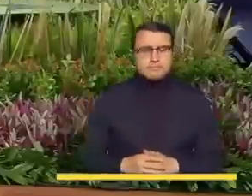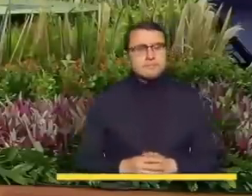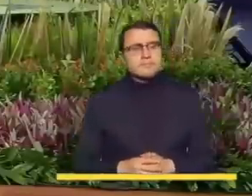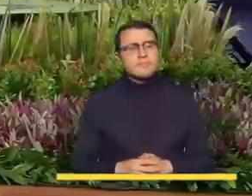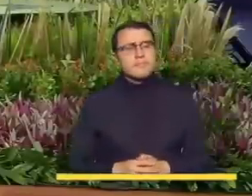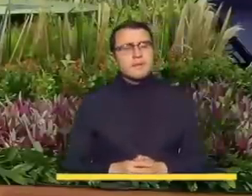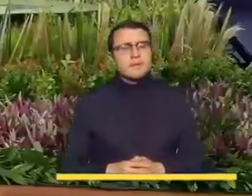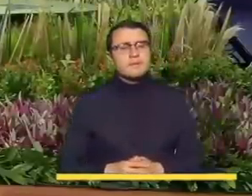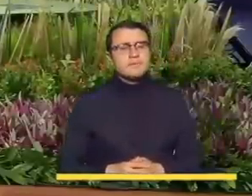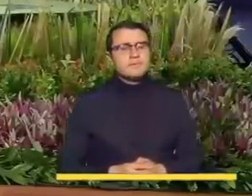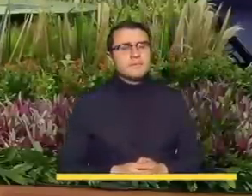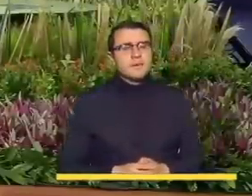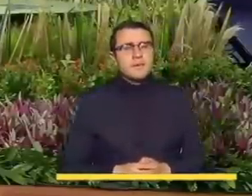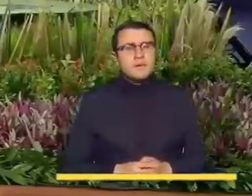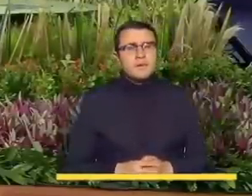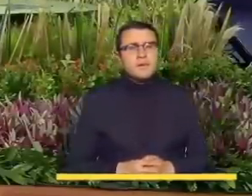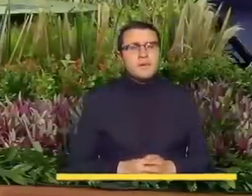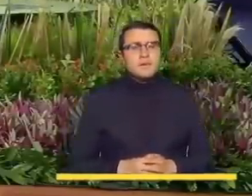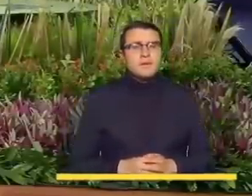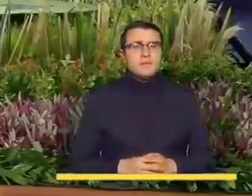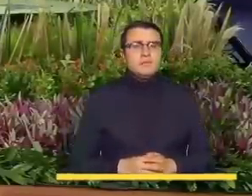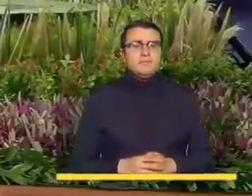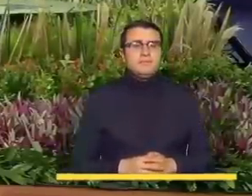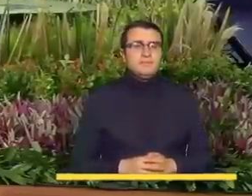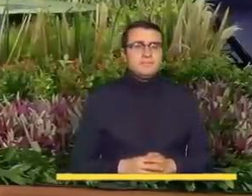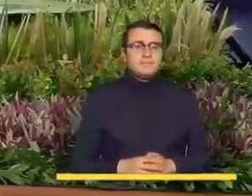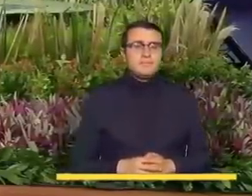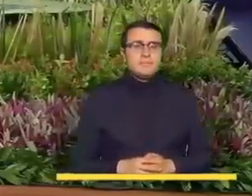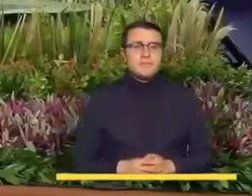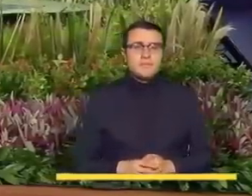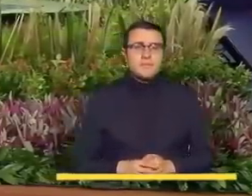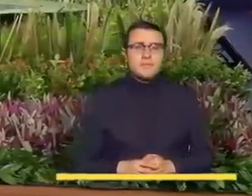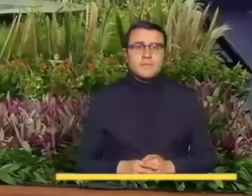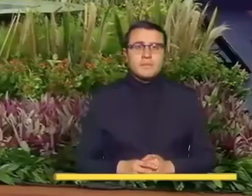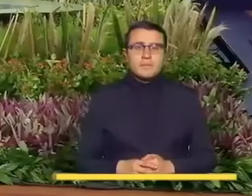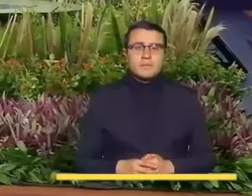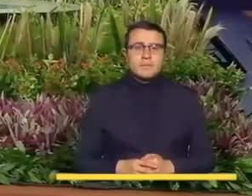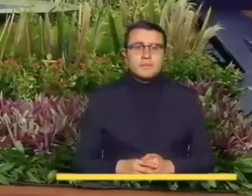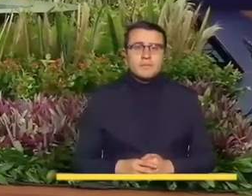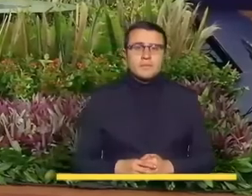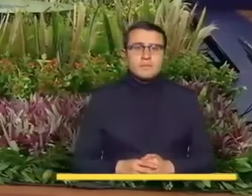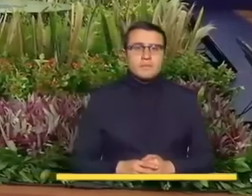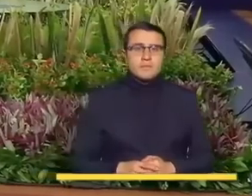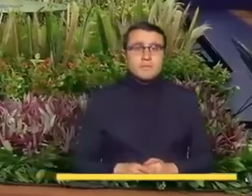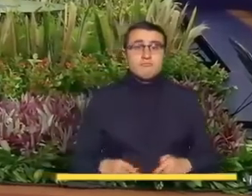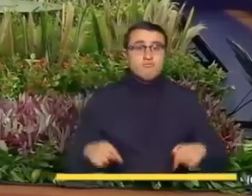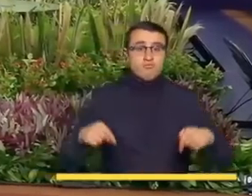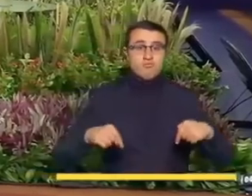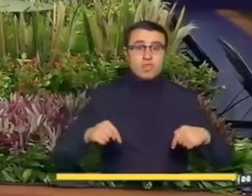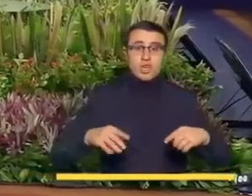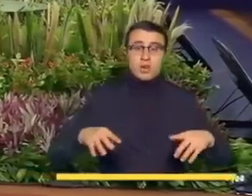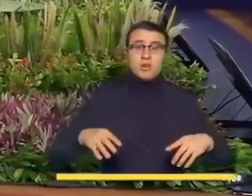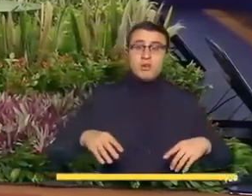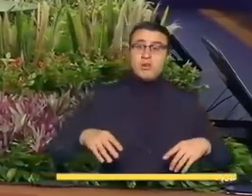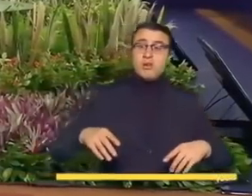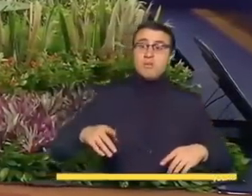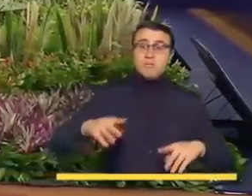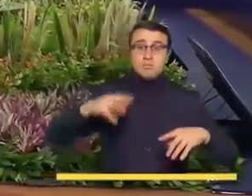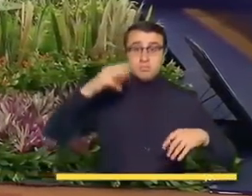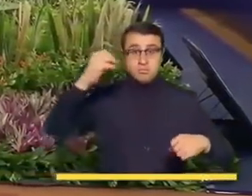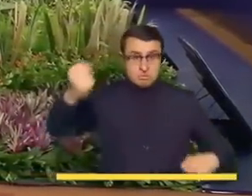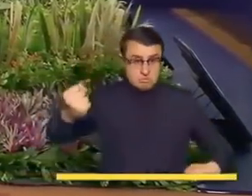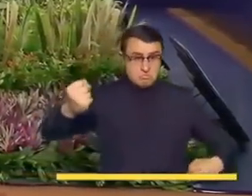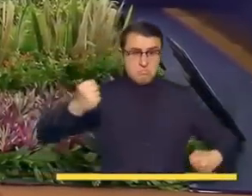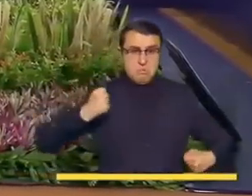No debemos optar por el uso de la fuerza, no a la